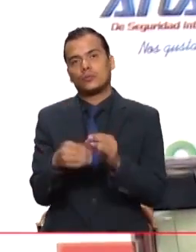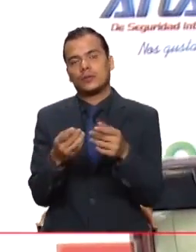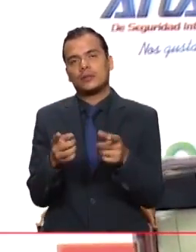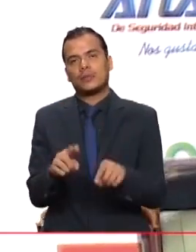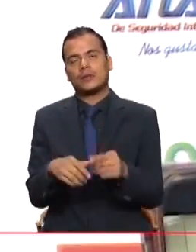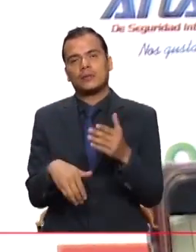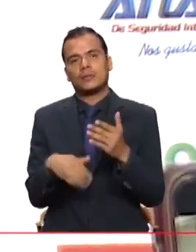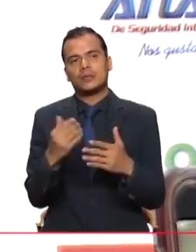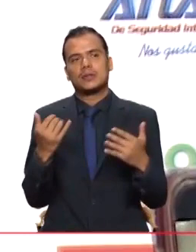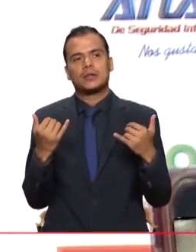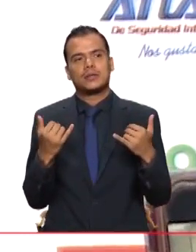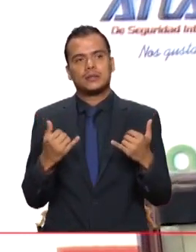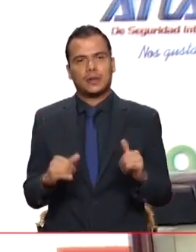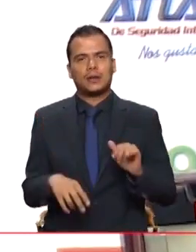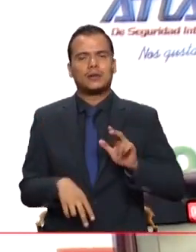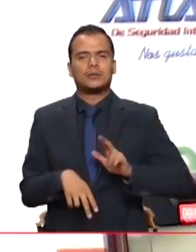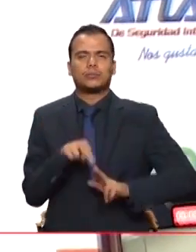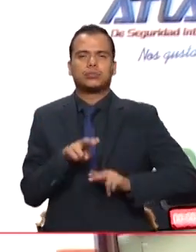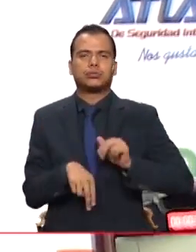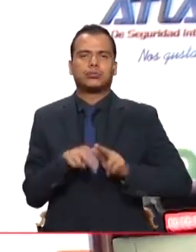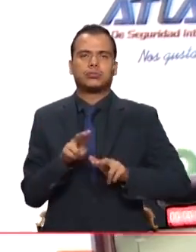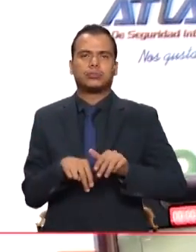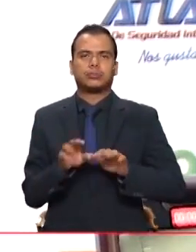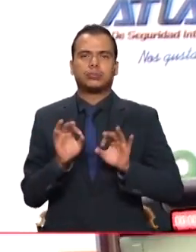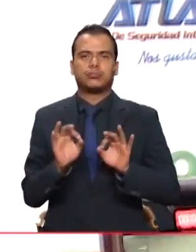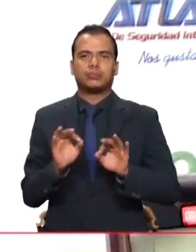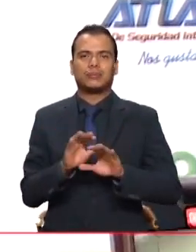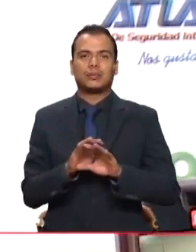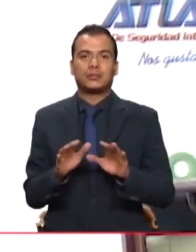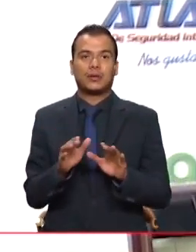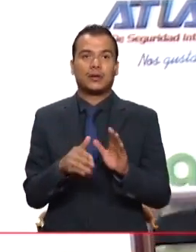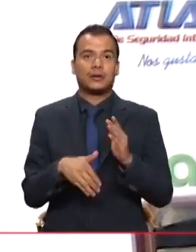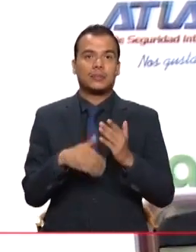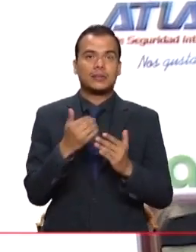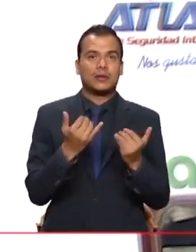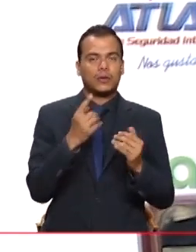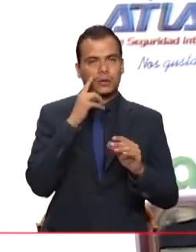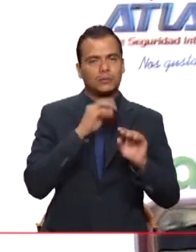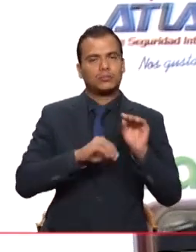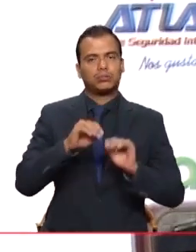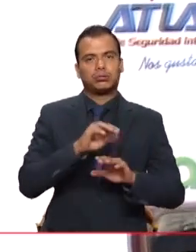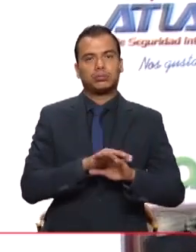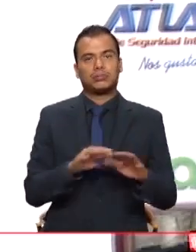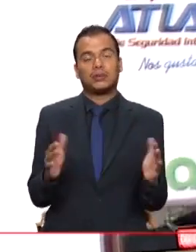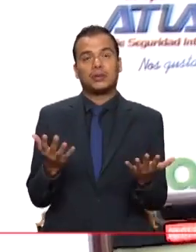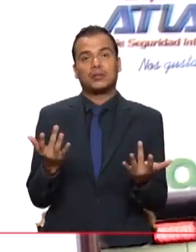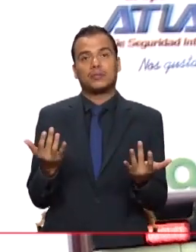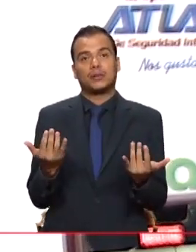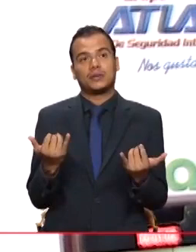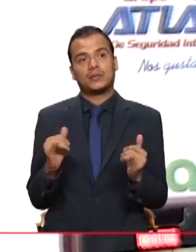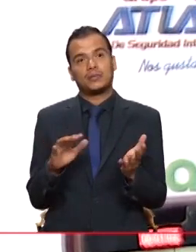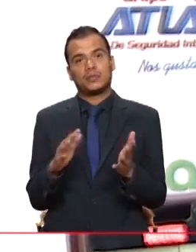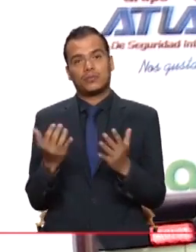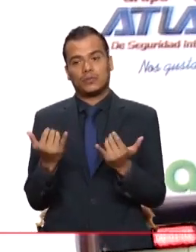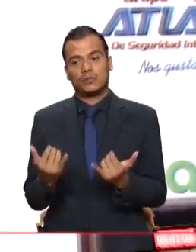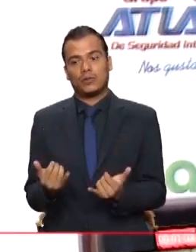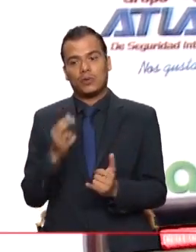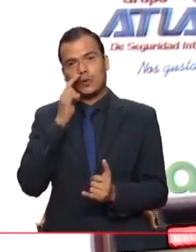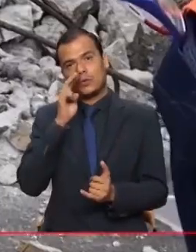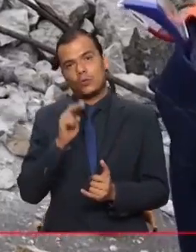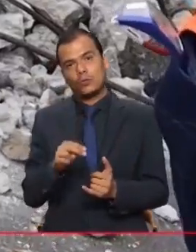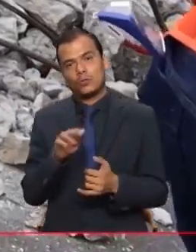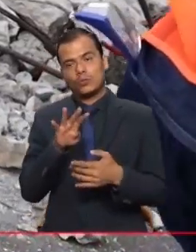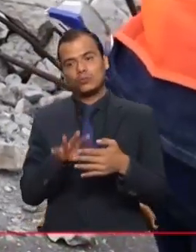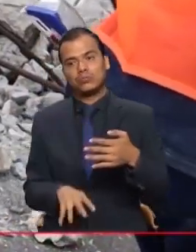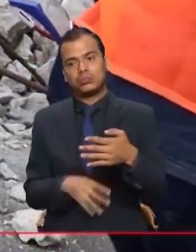a iniciar ya la fase de construcción. Estamos finalizando diseños y estaremos ya definiendo hacia mediados de este año cuáles serán los